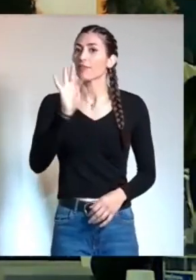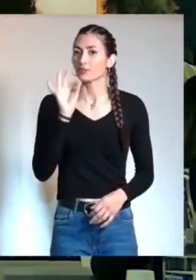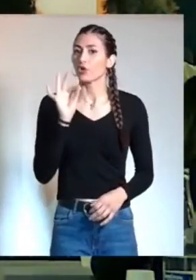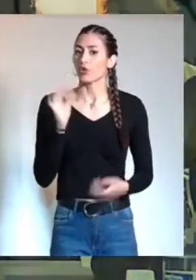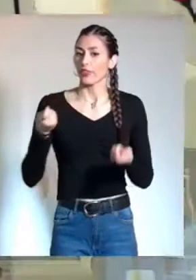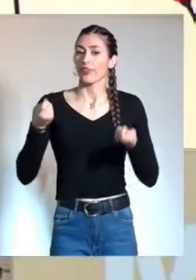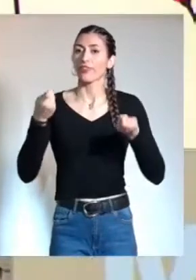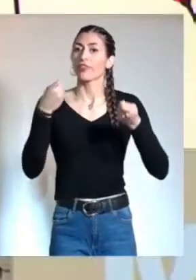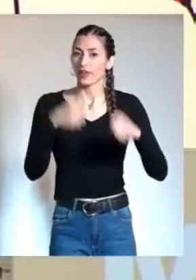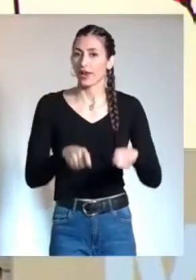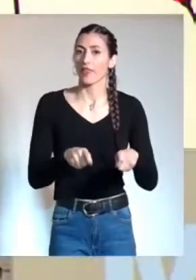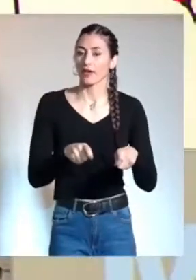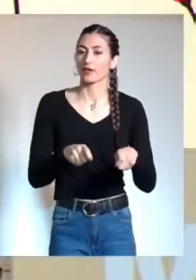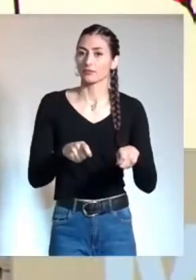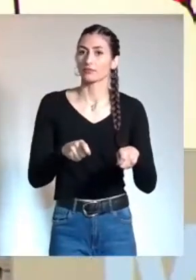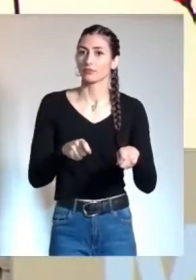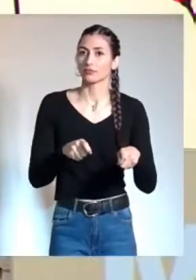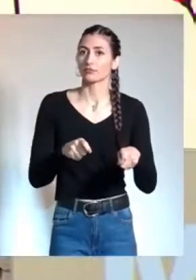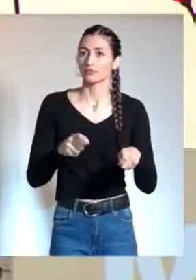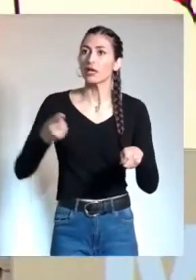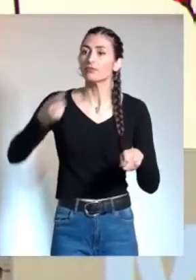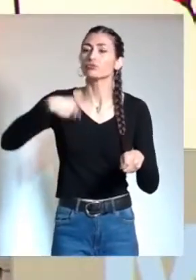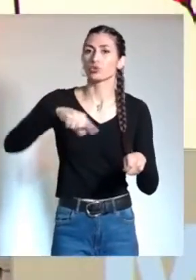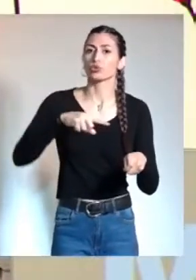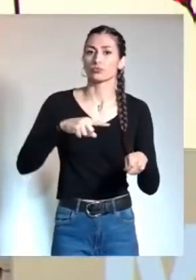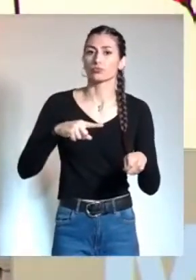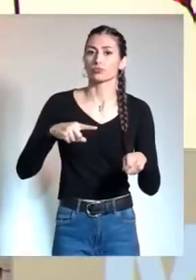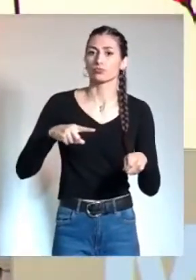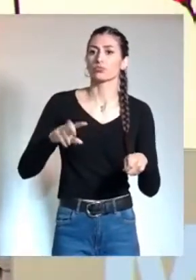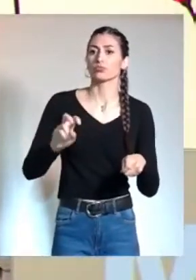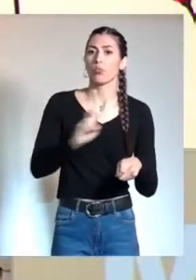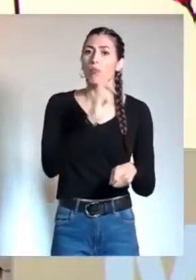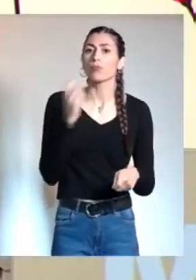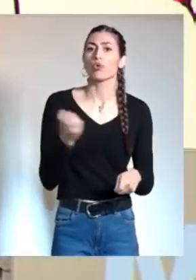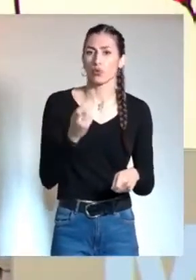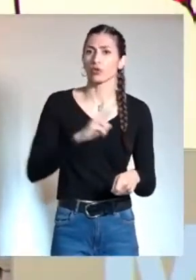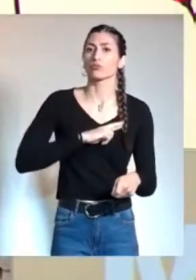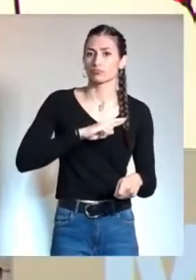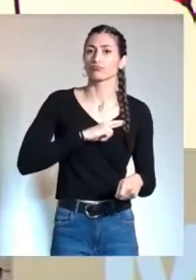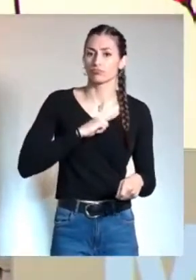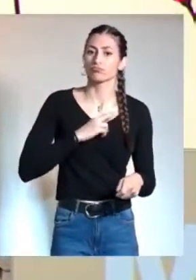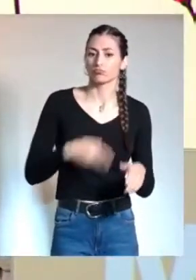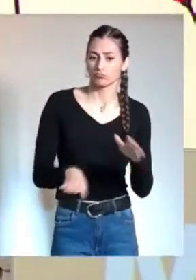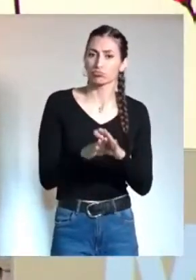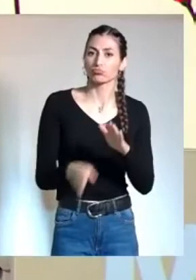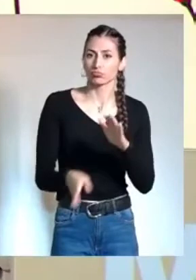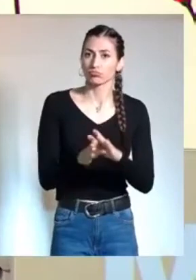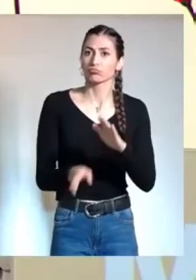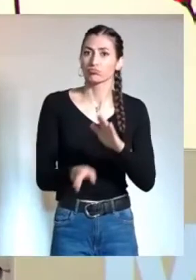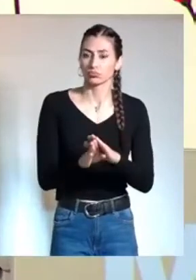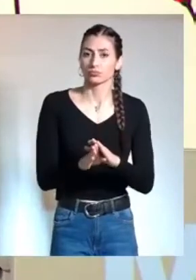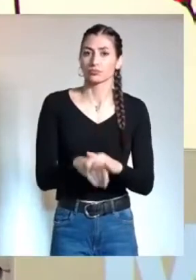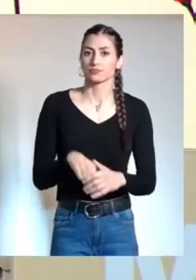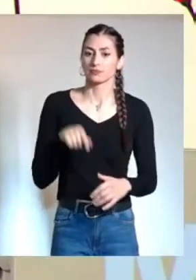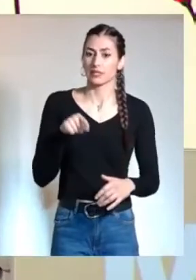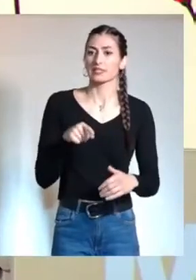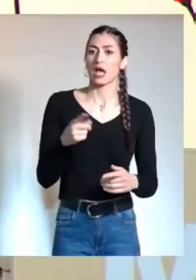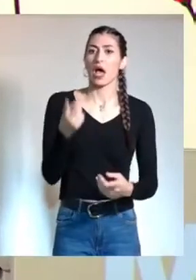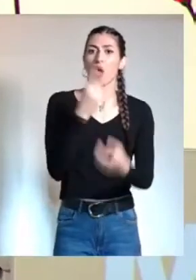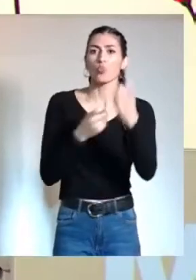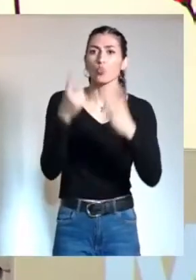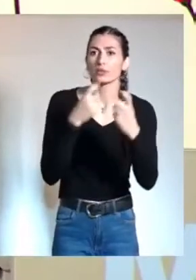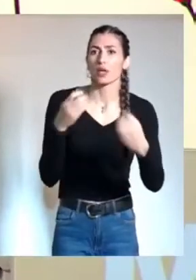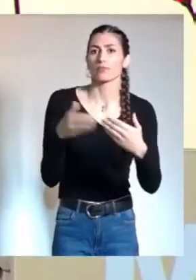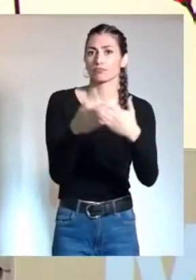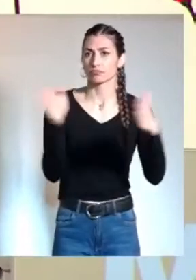cerrar, que vamos a seguir siendo confesionales o ser pluriconfesionales, que va a seguir la encuesta abierta, que la gente